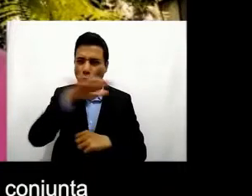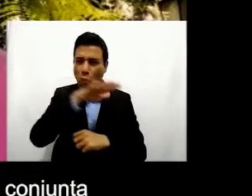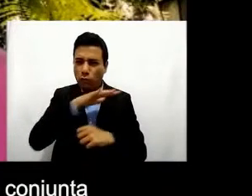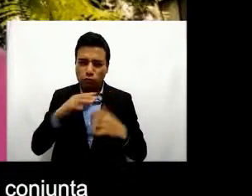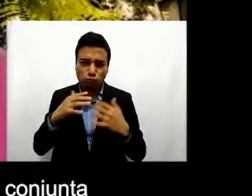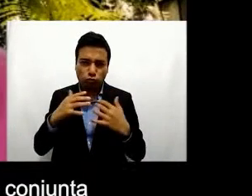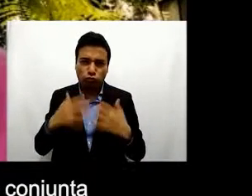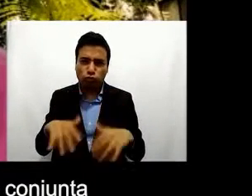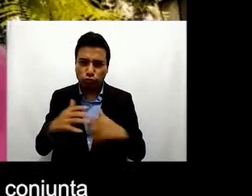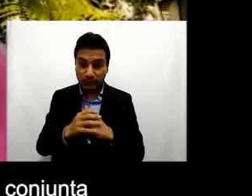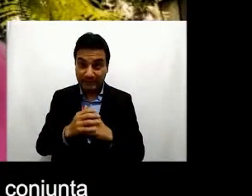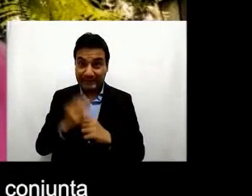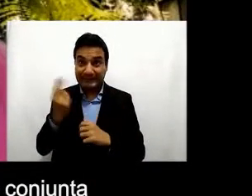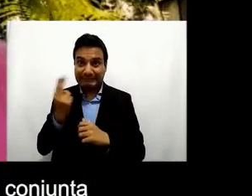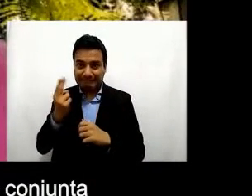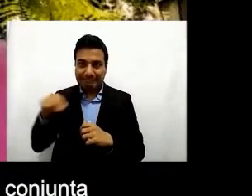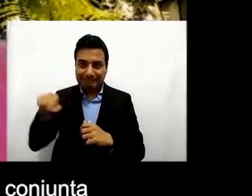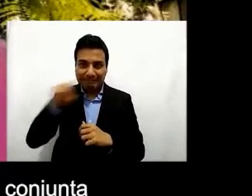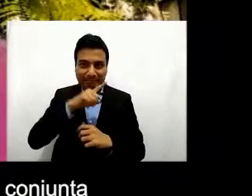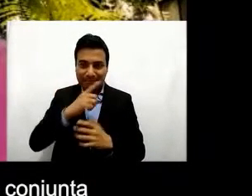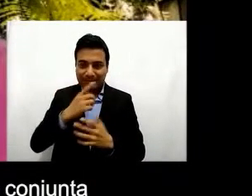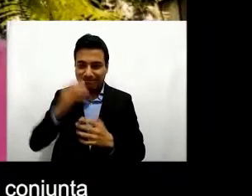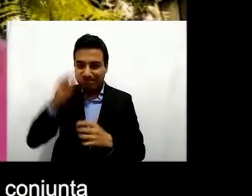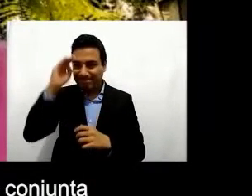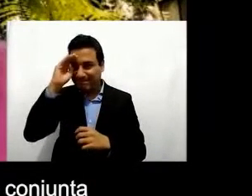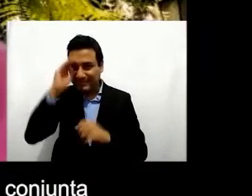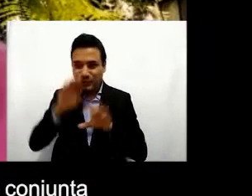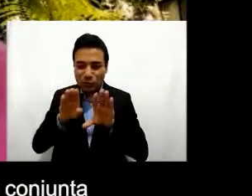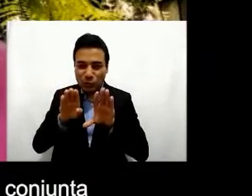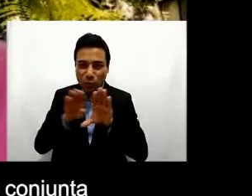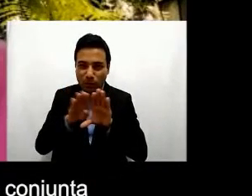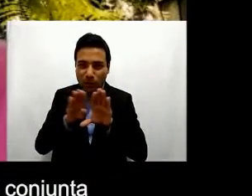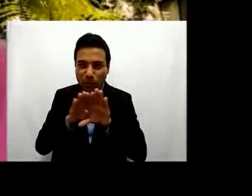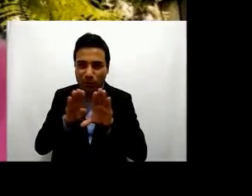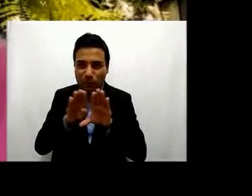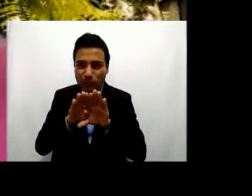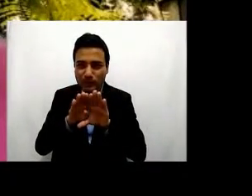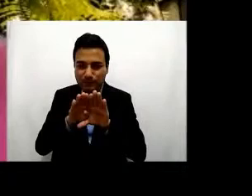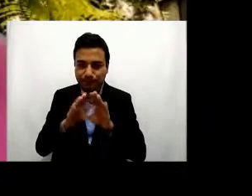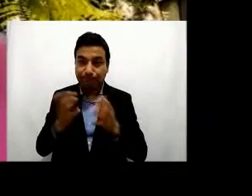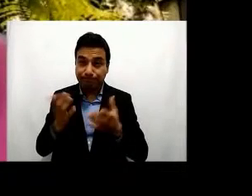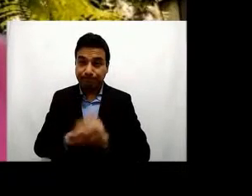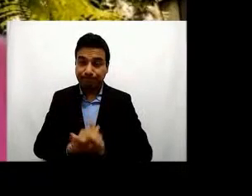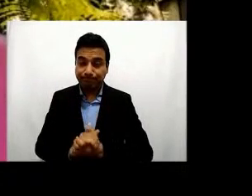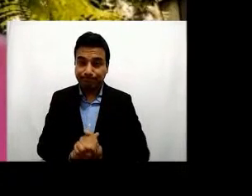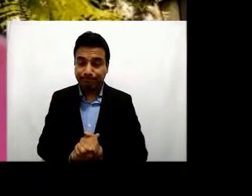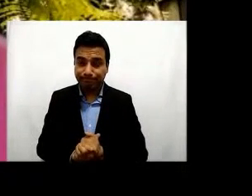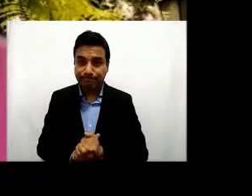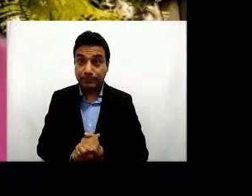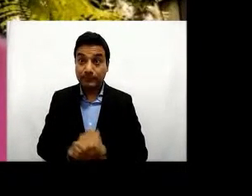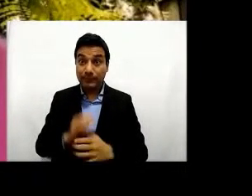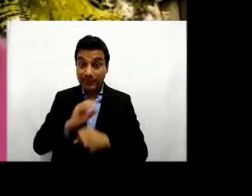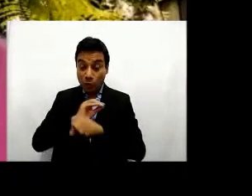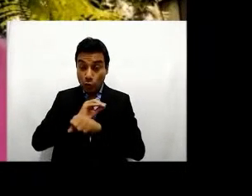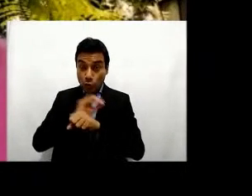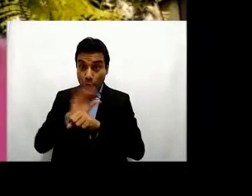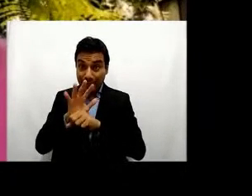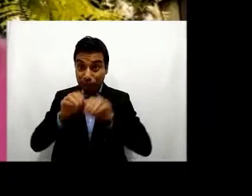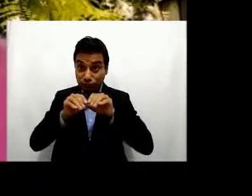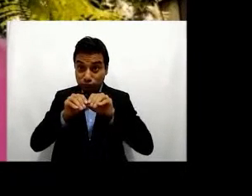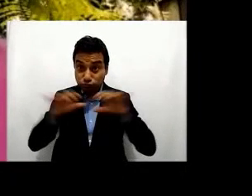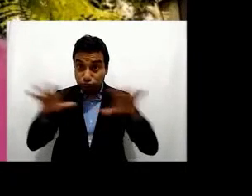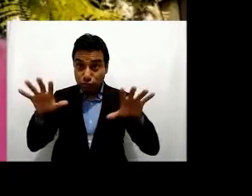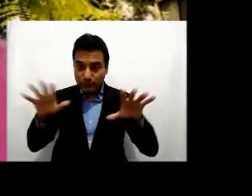se tenía que tener una estrategia conjunta. Entonces, una de las cosas que puso en evidencia esto, el COVID para la innovación pública,